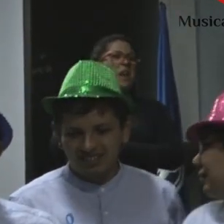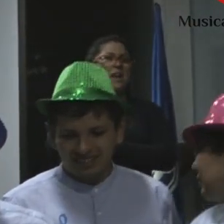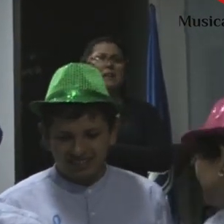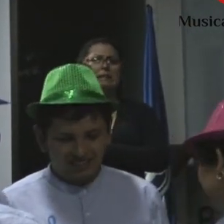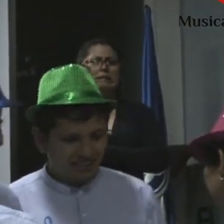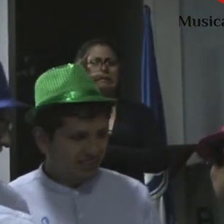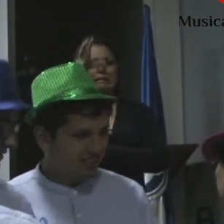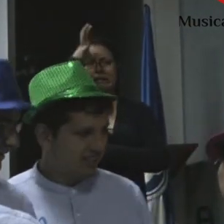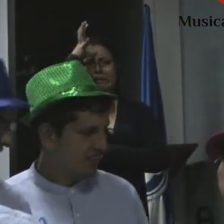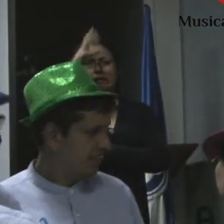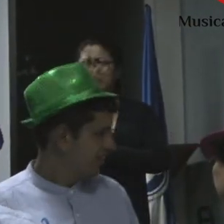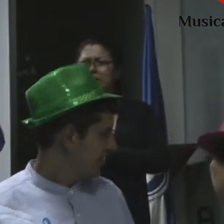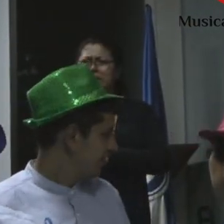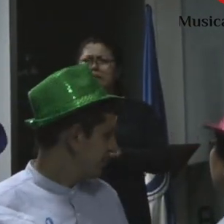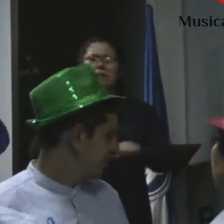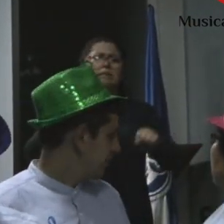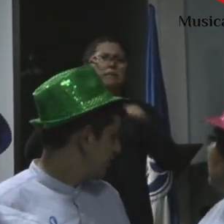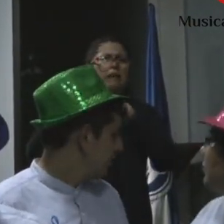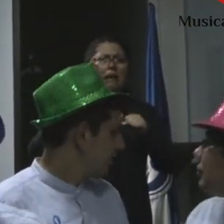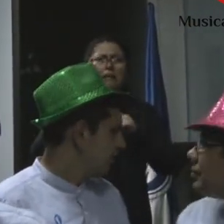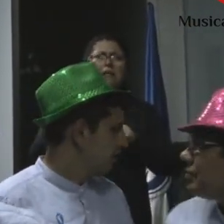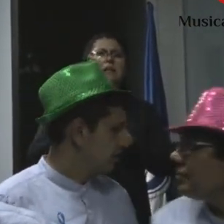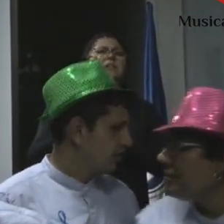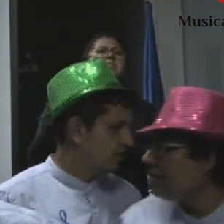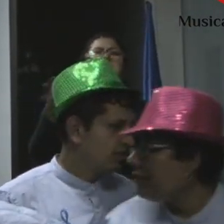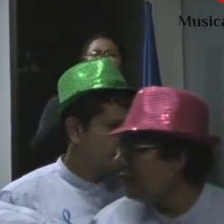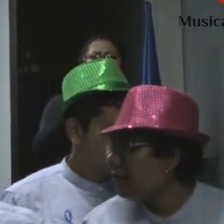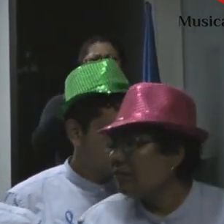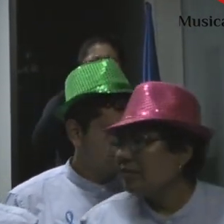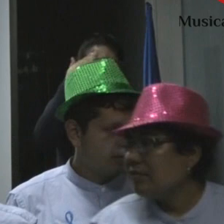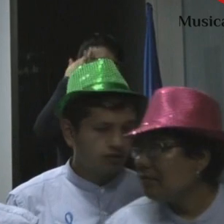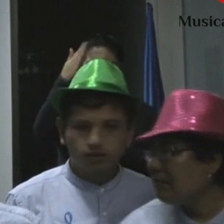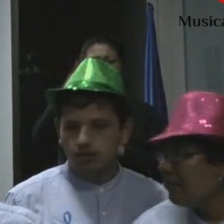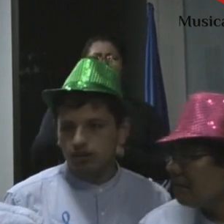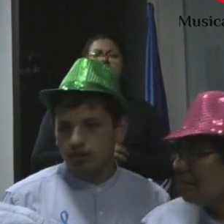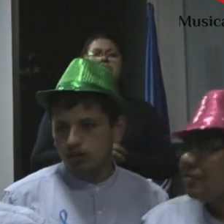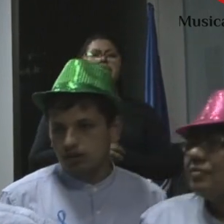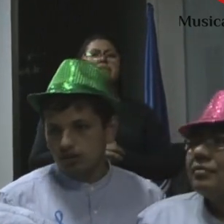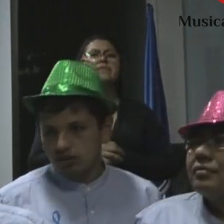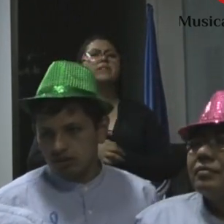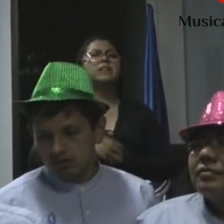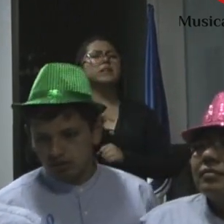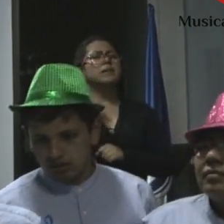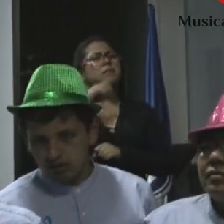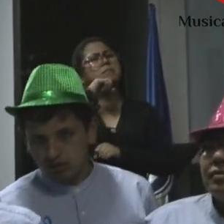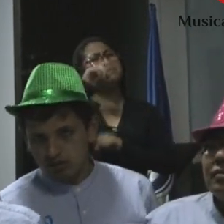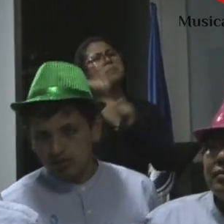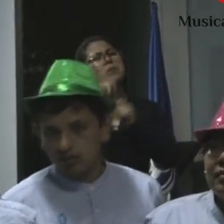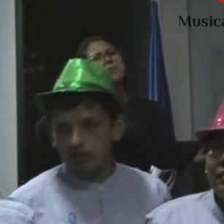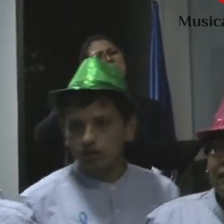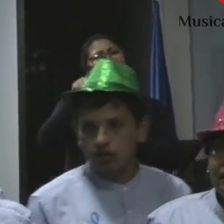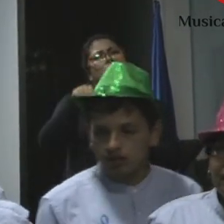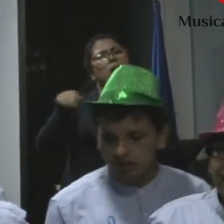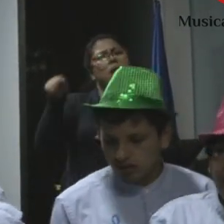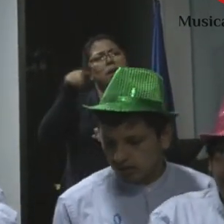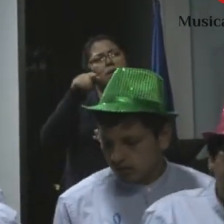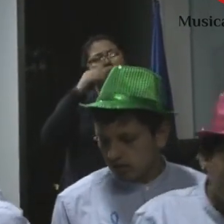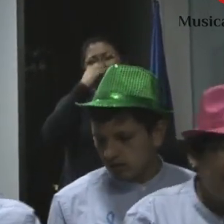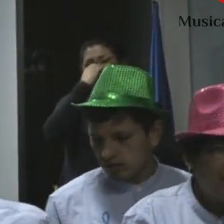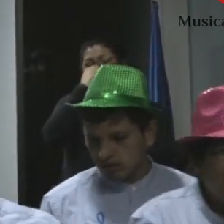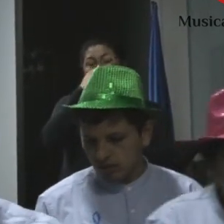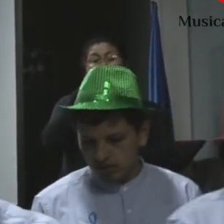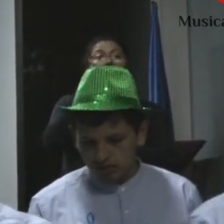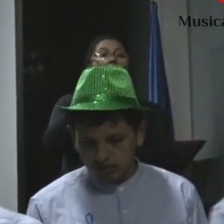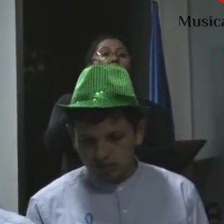salsa que pescado y que todos nosotros, ¿cierto? Sí. Bueno, y usted, bueno, tengo unas preguntitas para ellos.